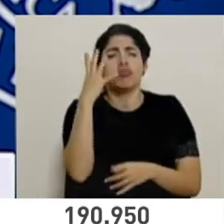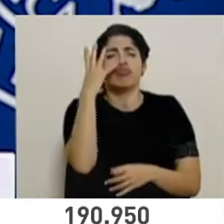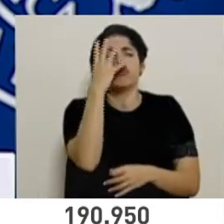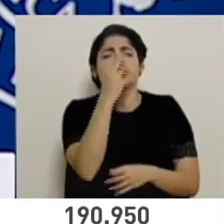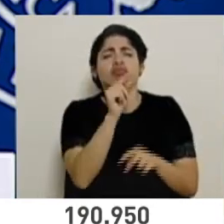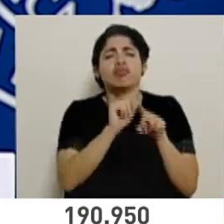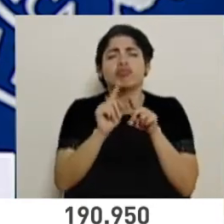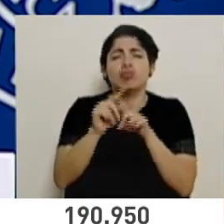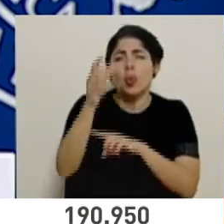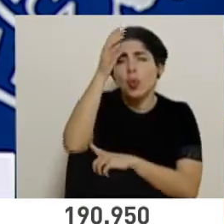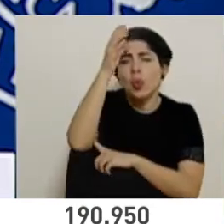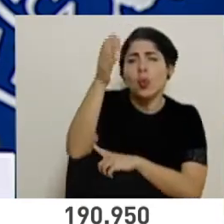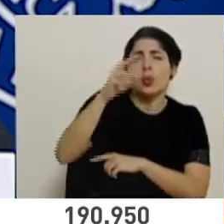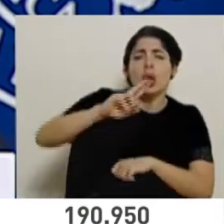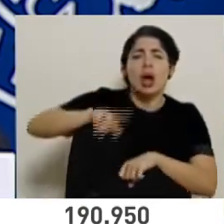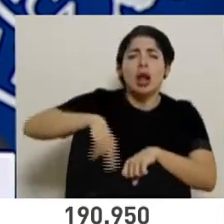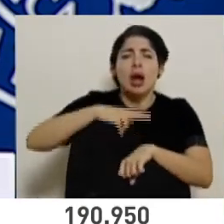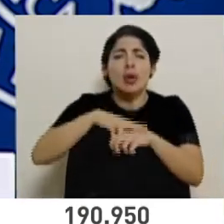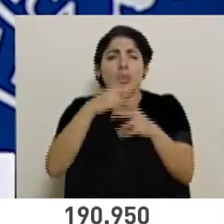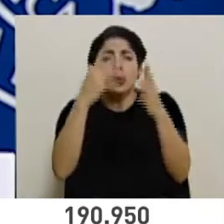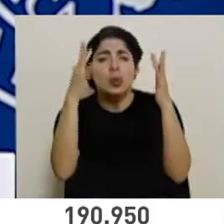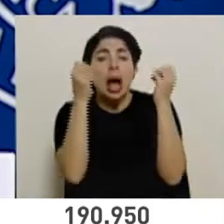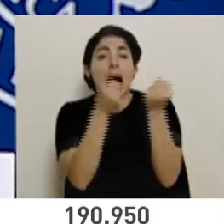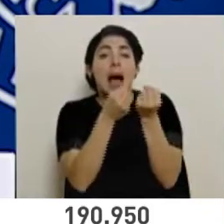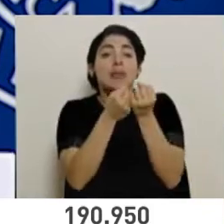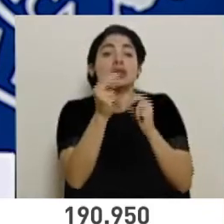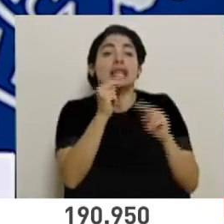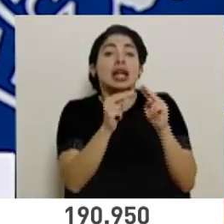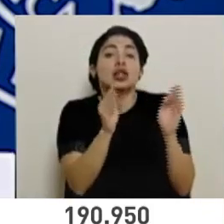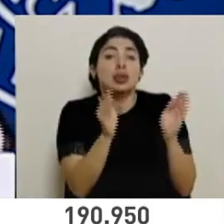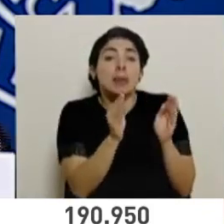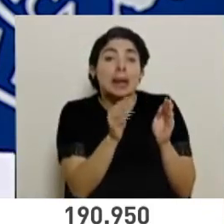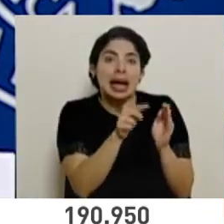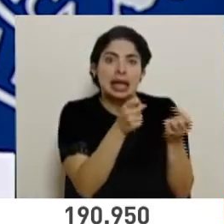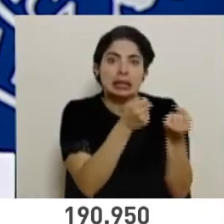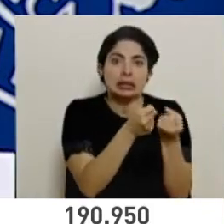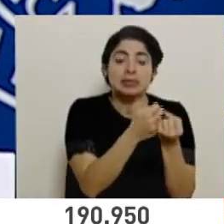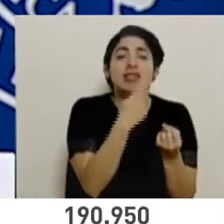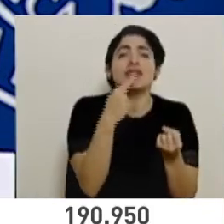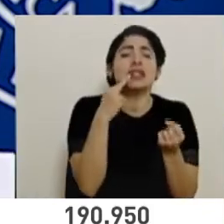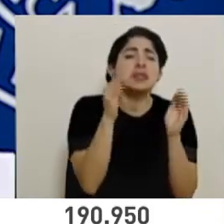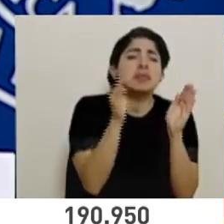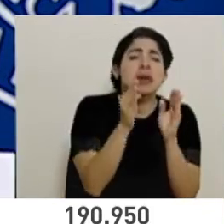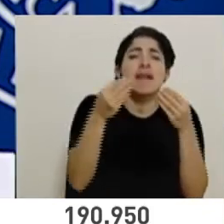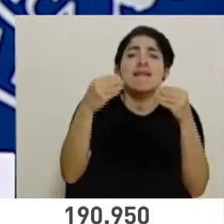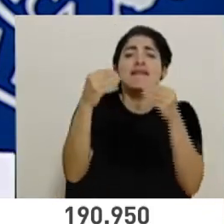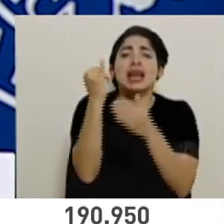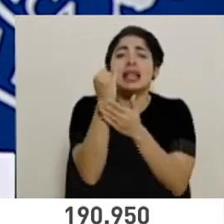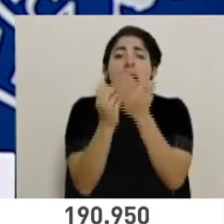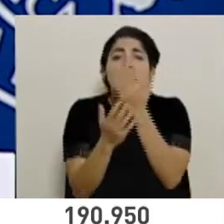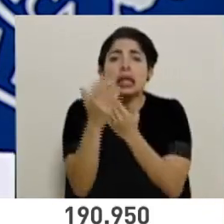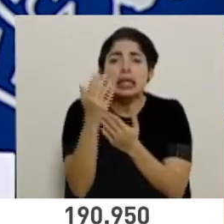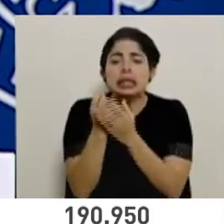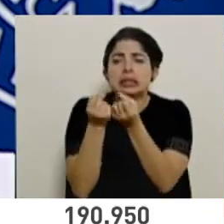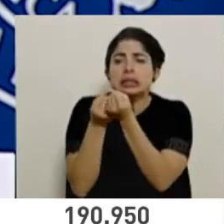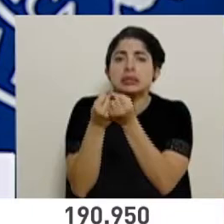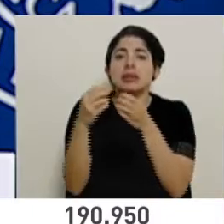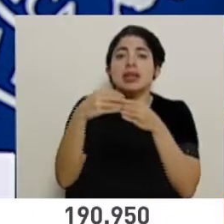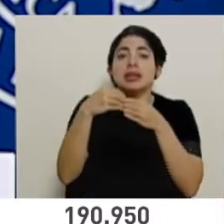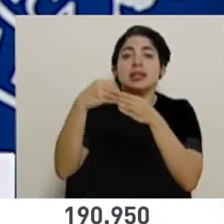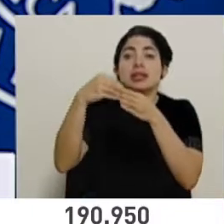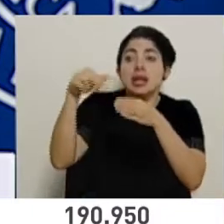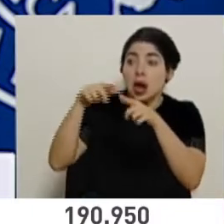hermosas, culturales, naturales. Apoyemos negocios pequeños, apoyemos restaurantitos, ventas de artesanía, guías